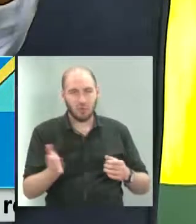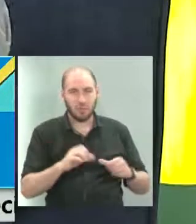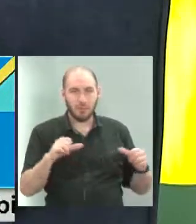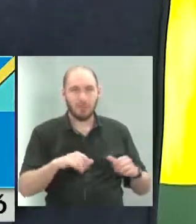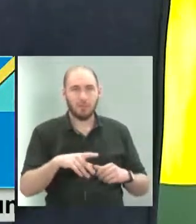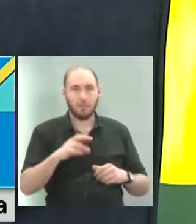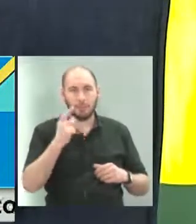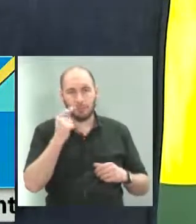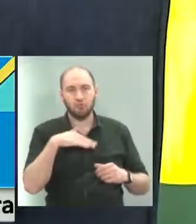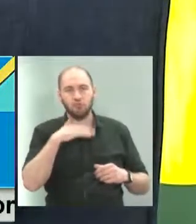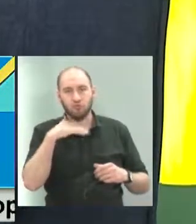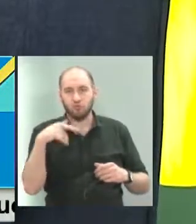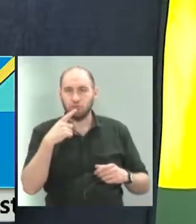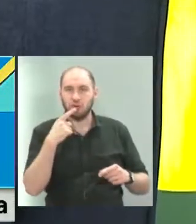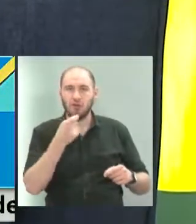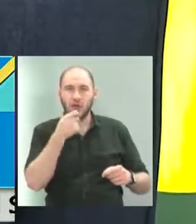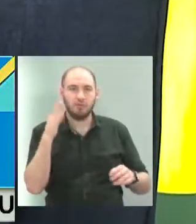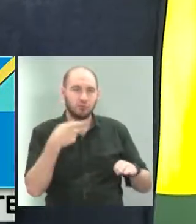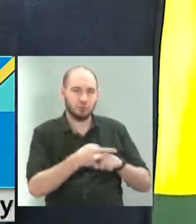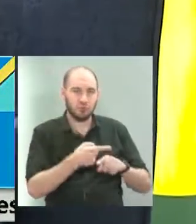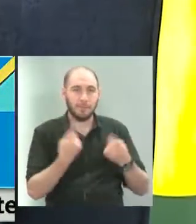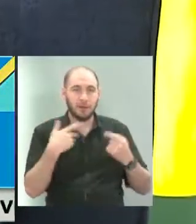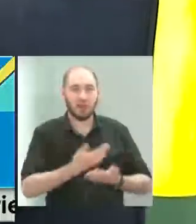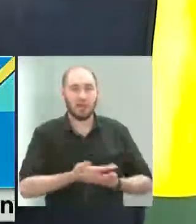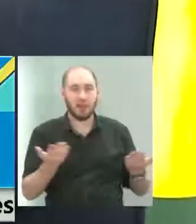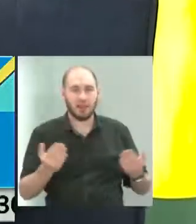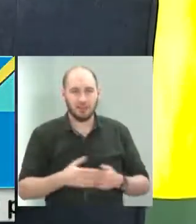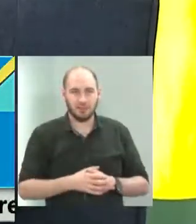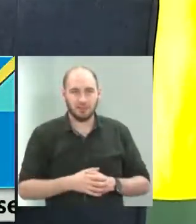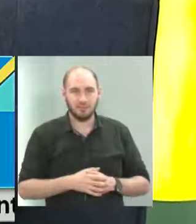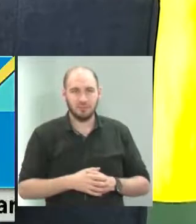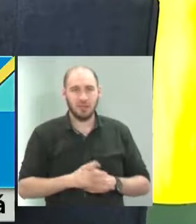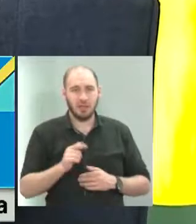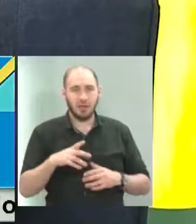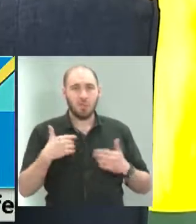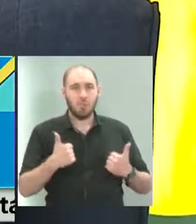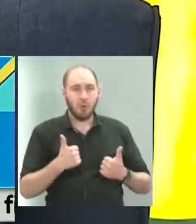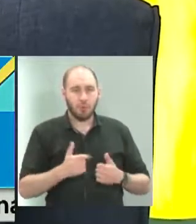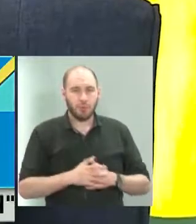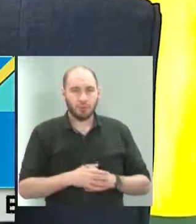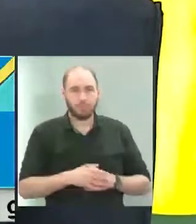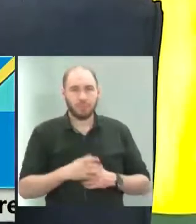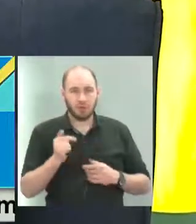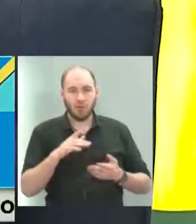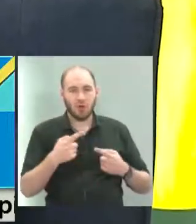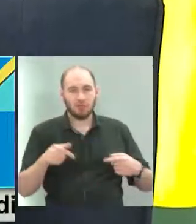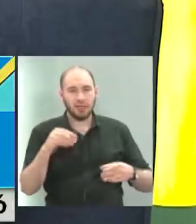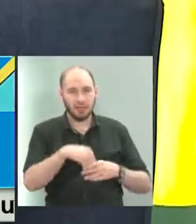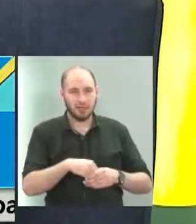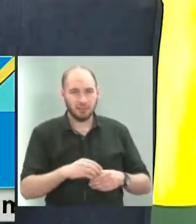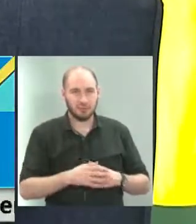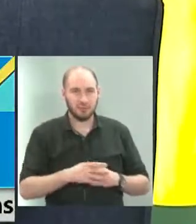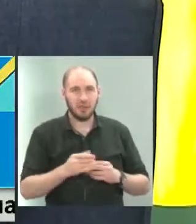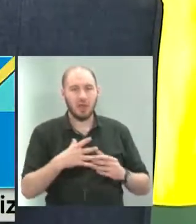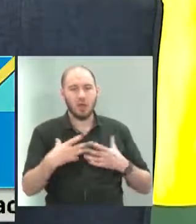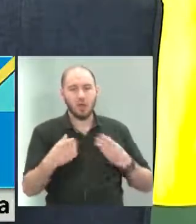padre tonto que insulta a un árbitro. Pero en general es muy bueno lo que ahí pasa, ¿no? Sí.